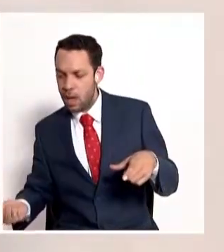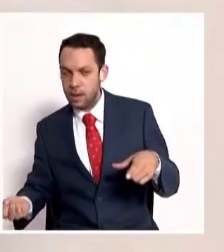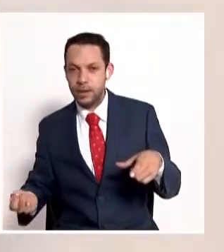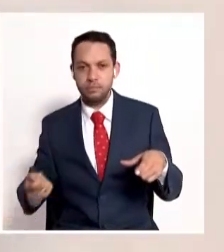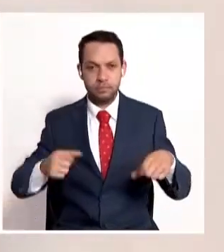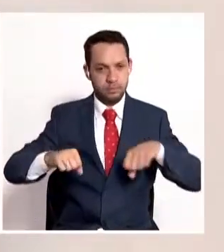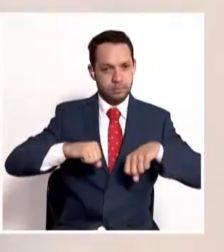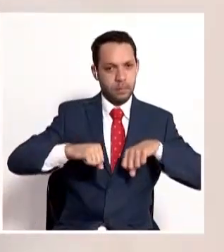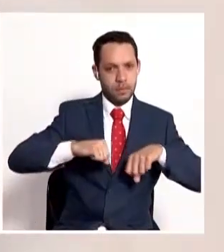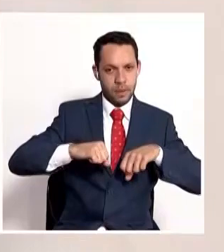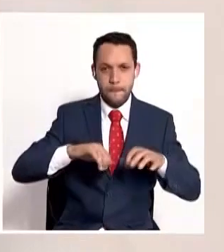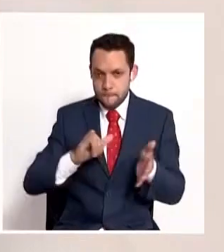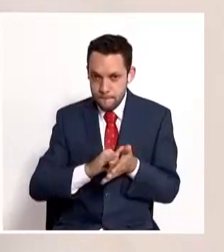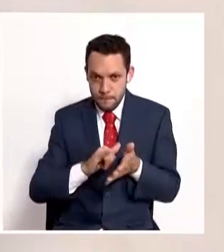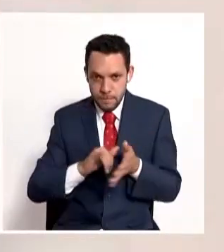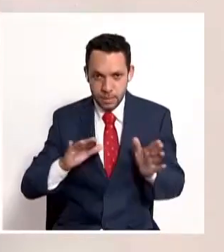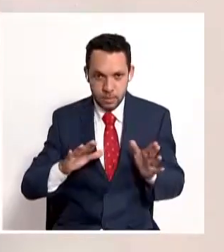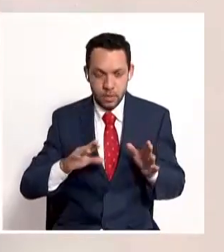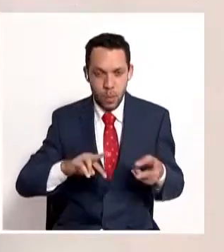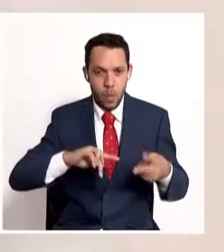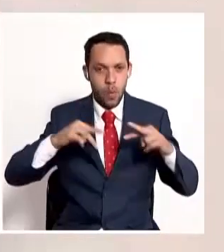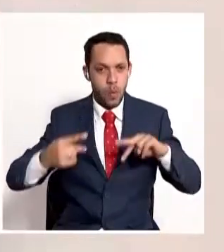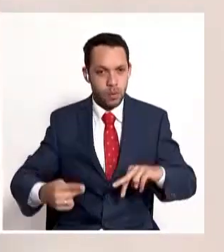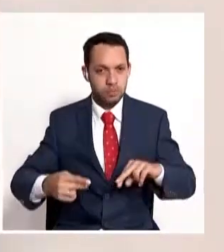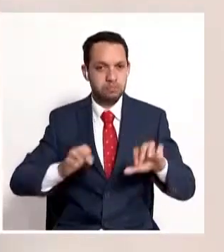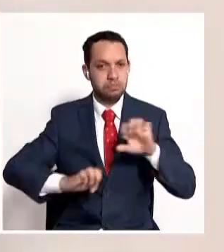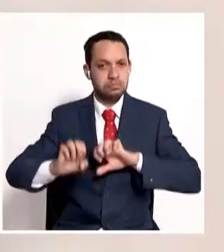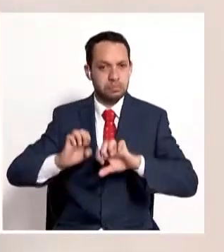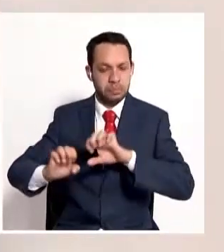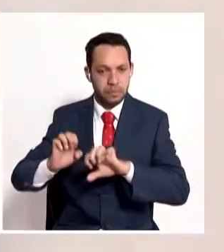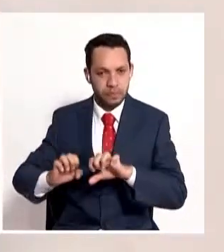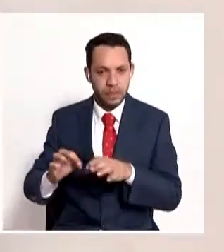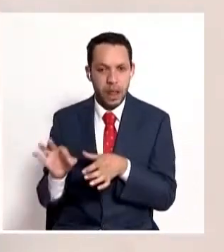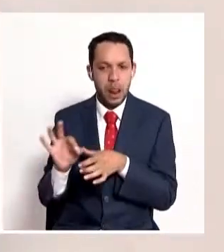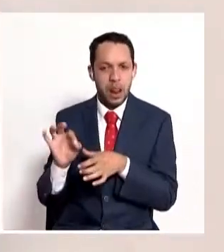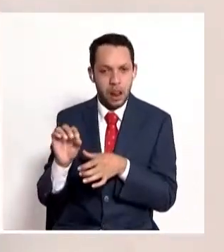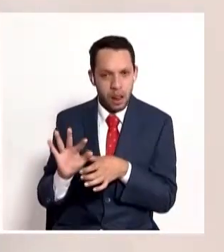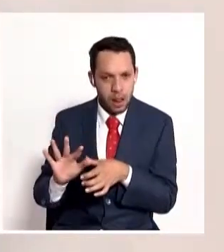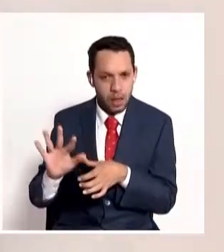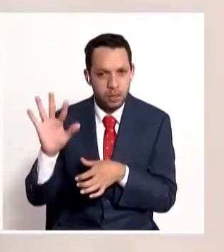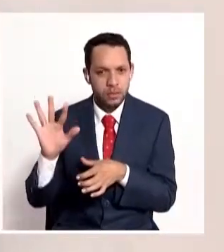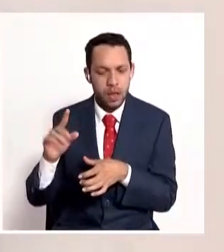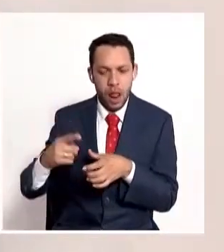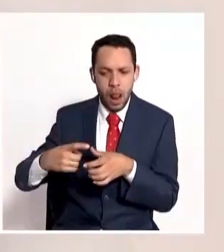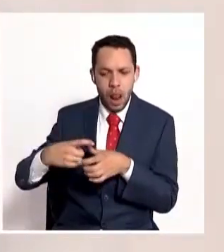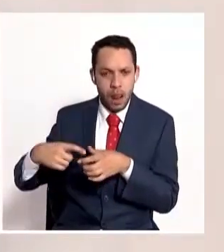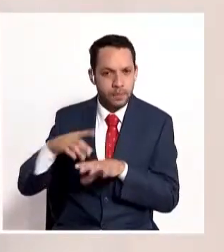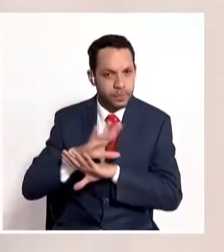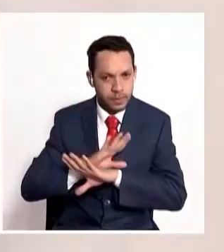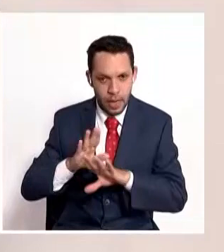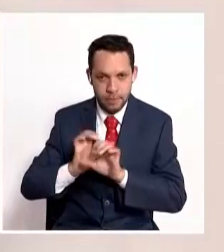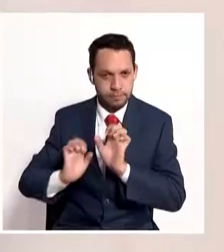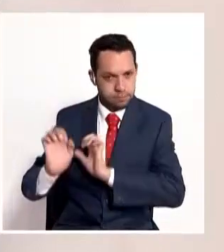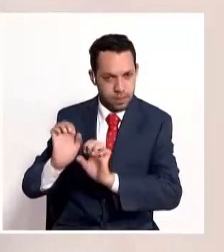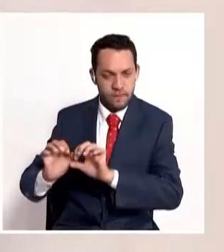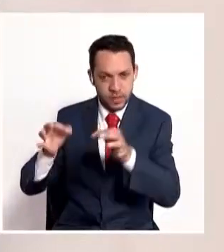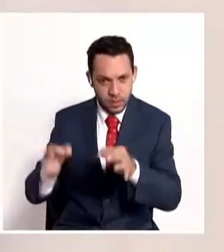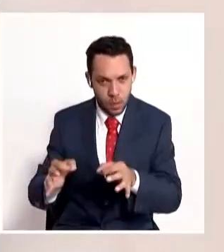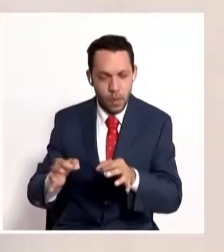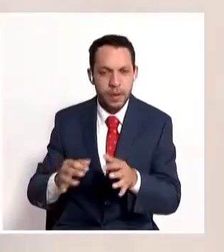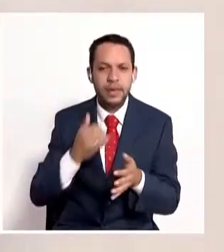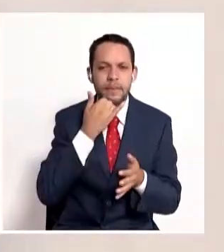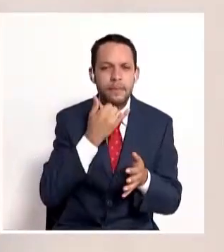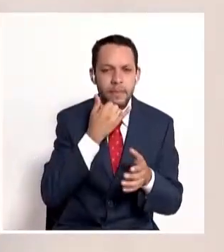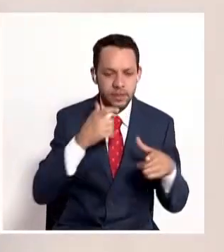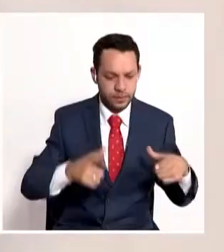función de colador no pasan ni bacterias no pasan sustancias ni proteínas sustancias que no deberían pasar que pasa